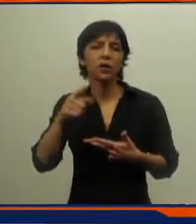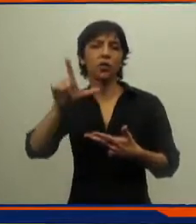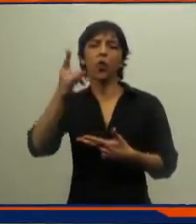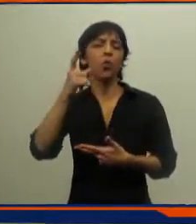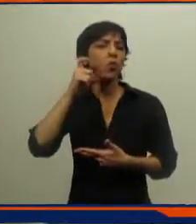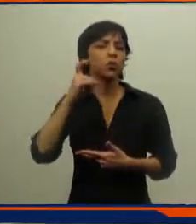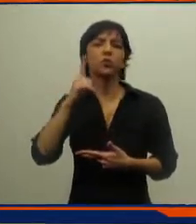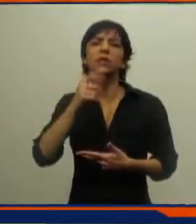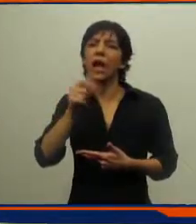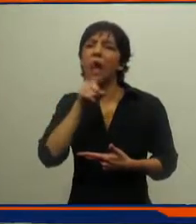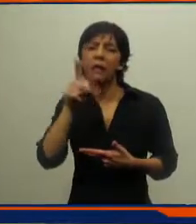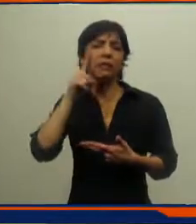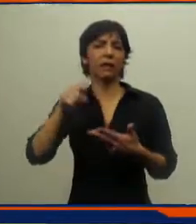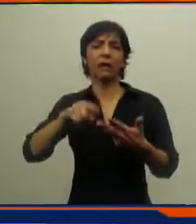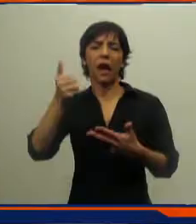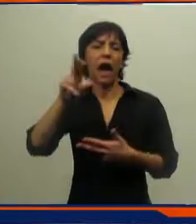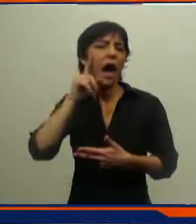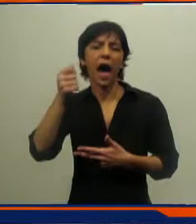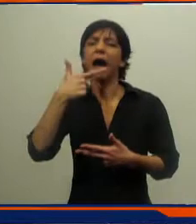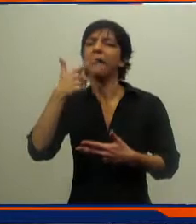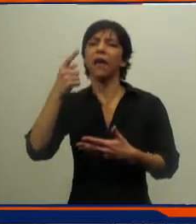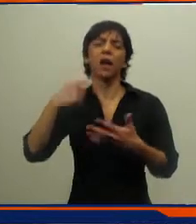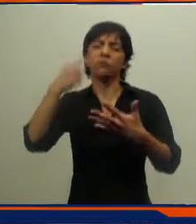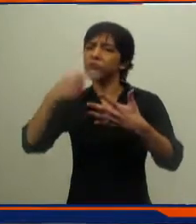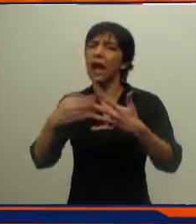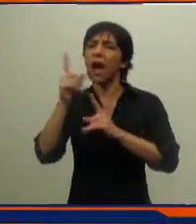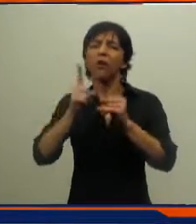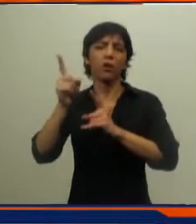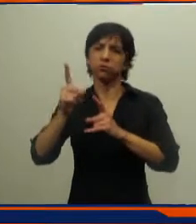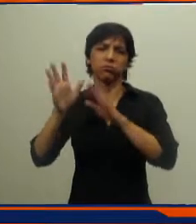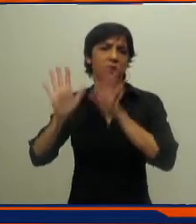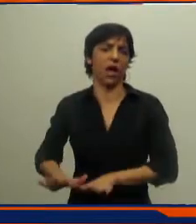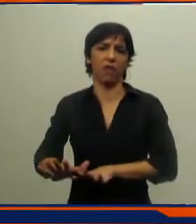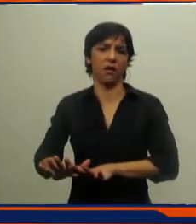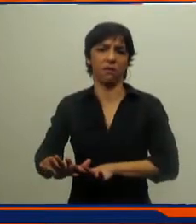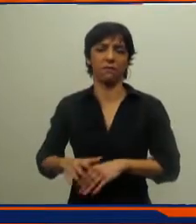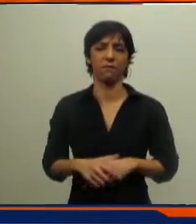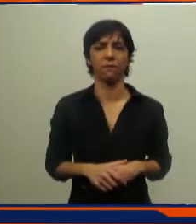Luciati y Arias se van a quedar trabajando acá. Hoy Seto es el titular.